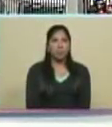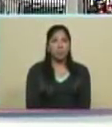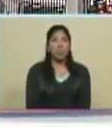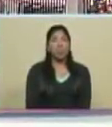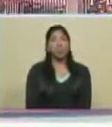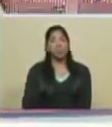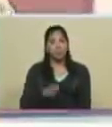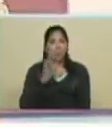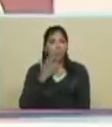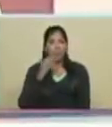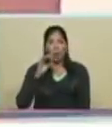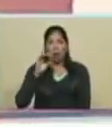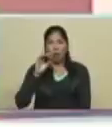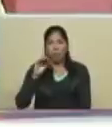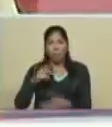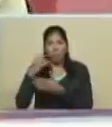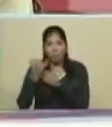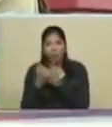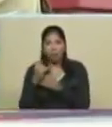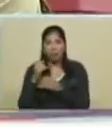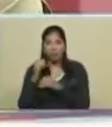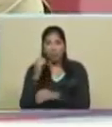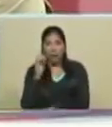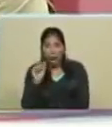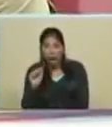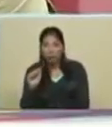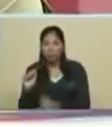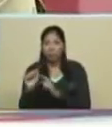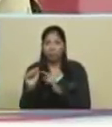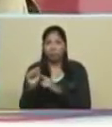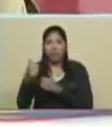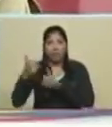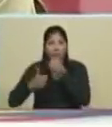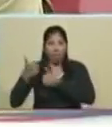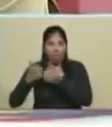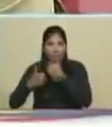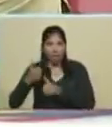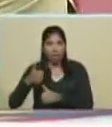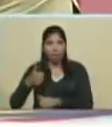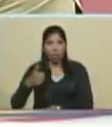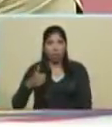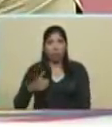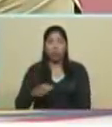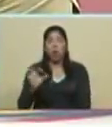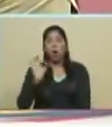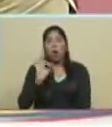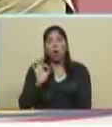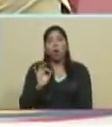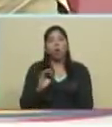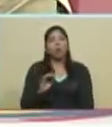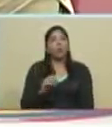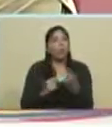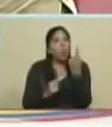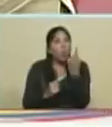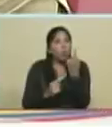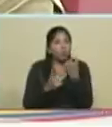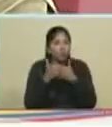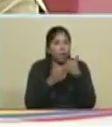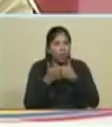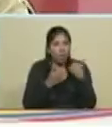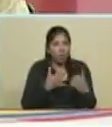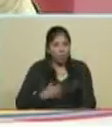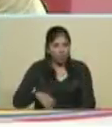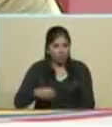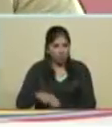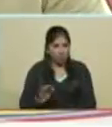El plan A, lanzar candidatos presidenciales o un candidato presidencial.